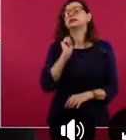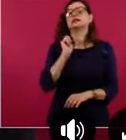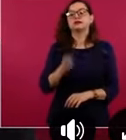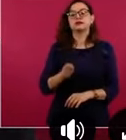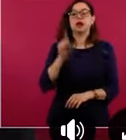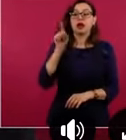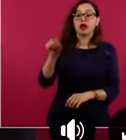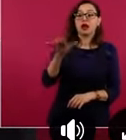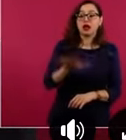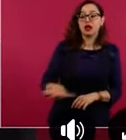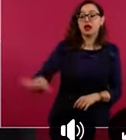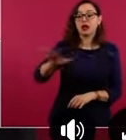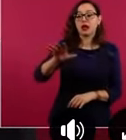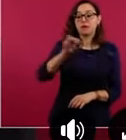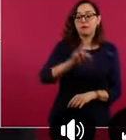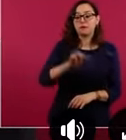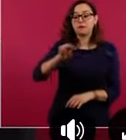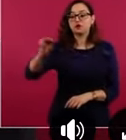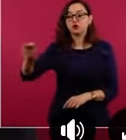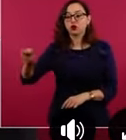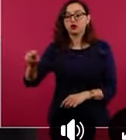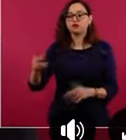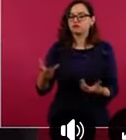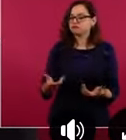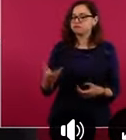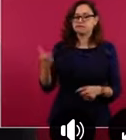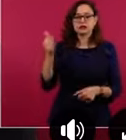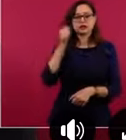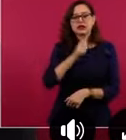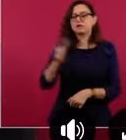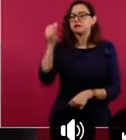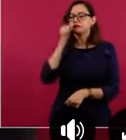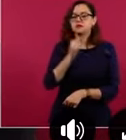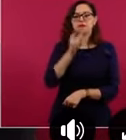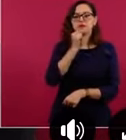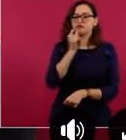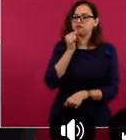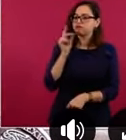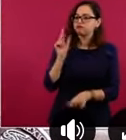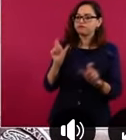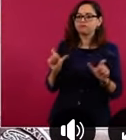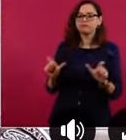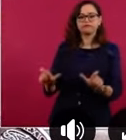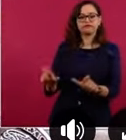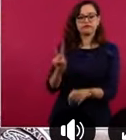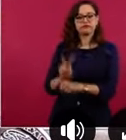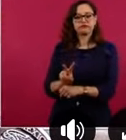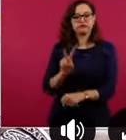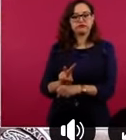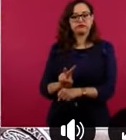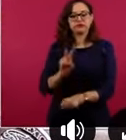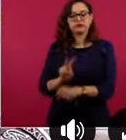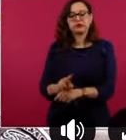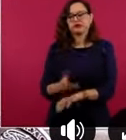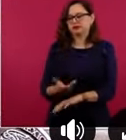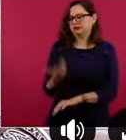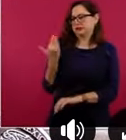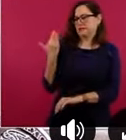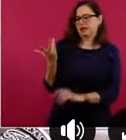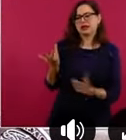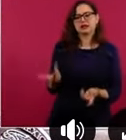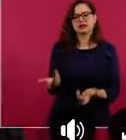ha dado resultados muy importantes. También semanas antes habían sido detenidos 37 miembros